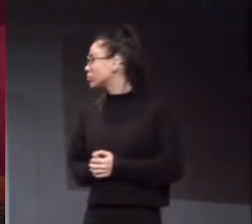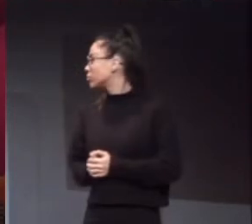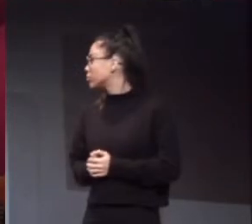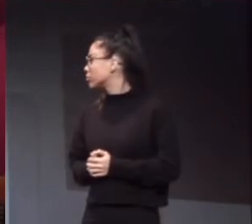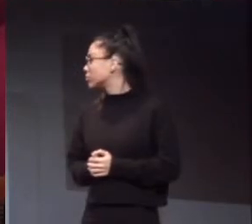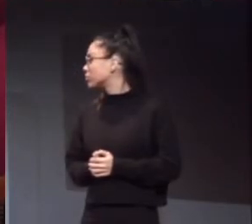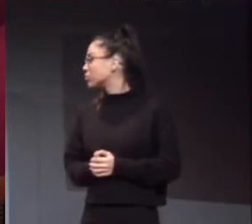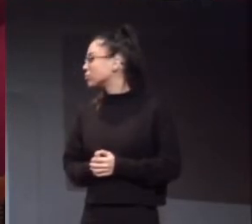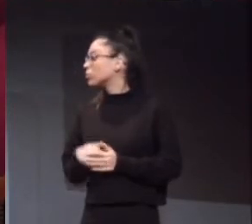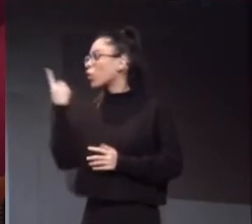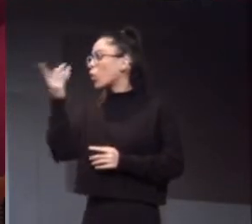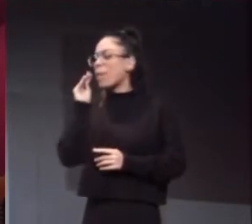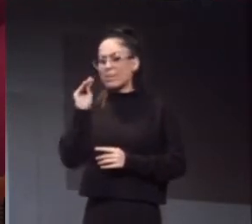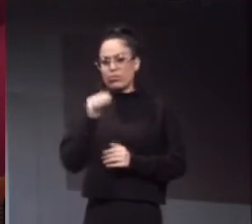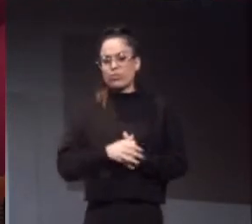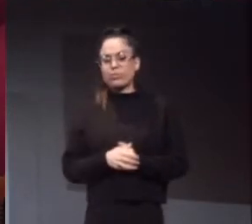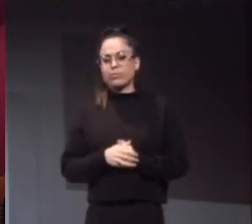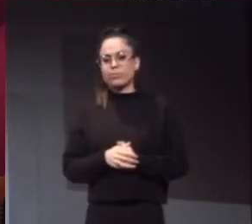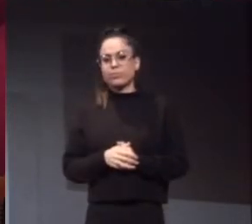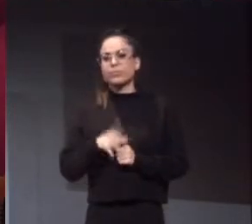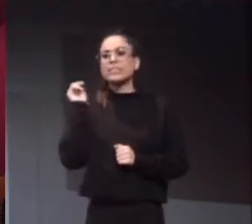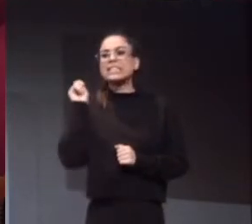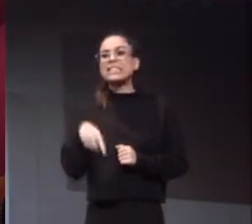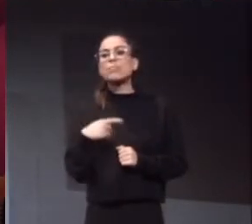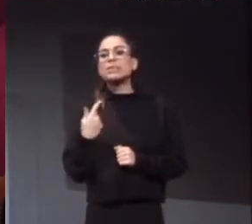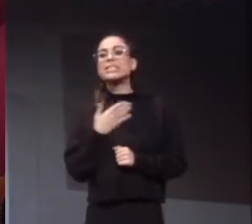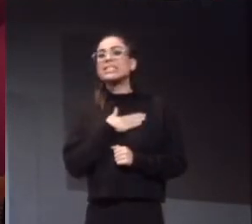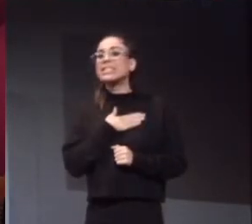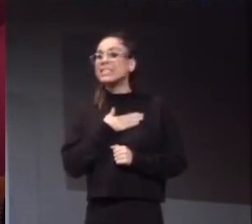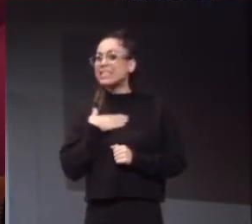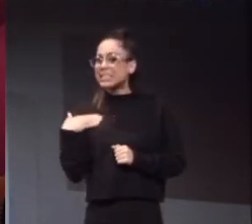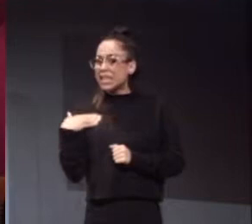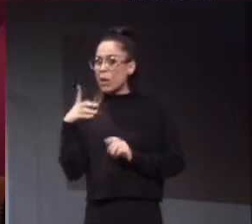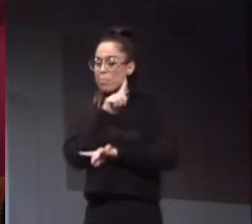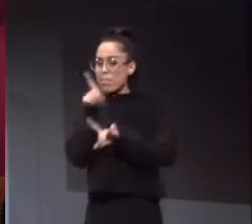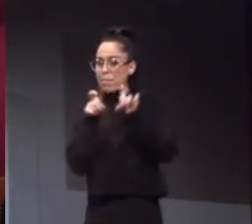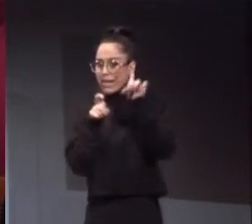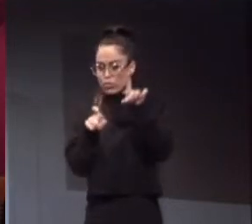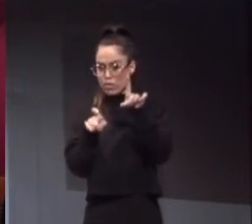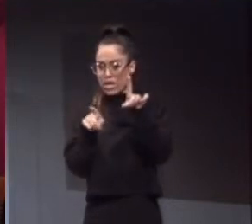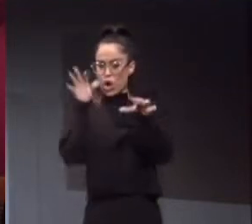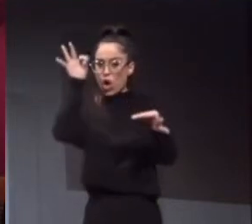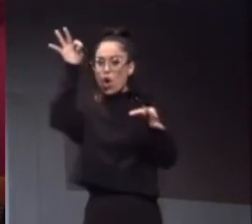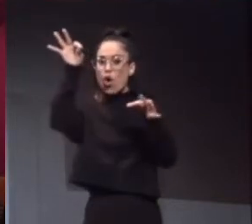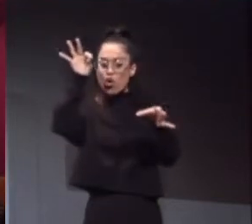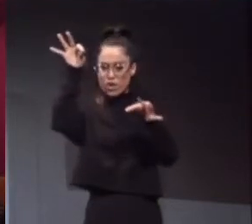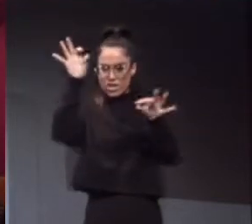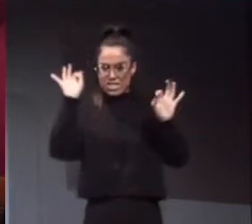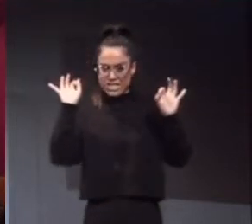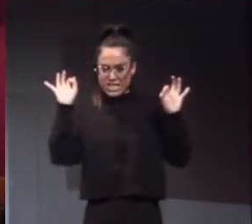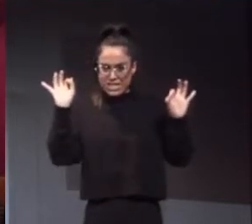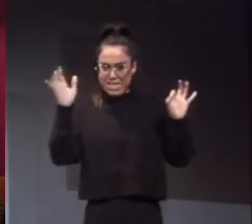si miran por ello hay una pregunta también les quiero pedir que sean por favor concretos que la pregunta sea si es posible una